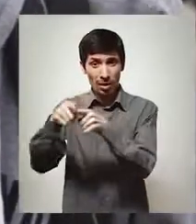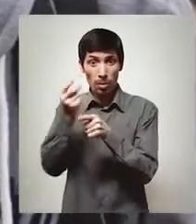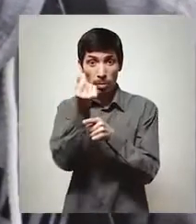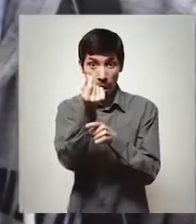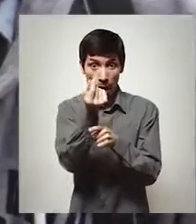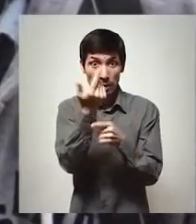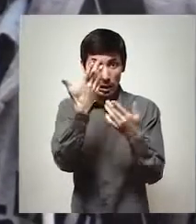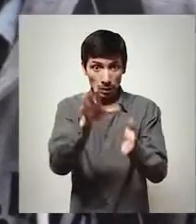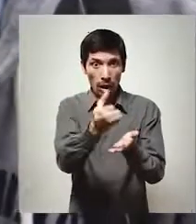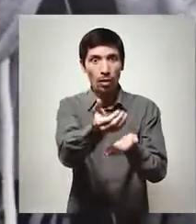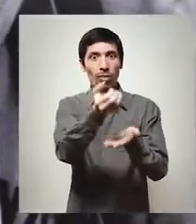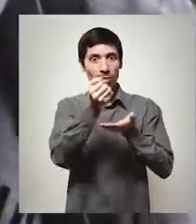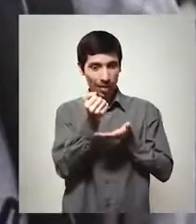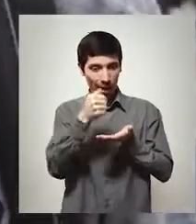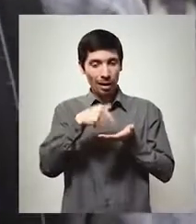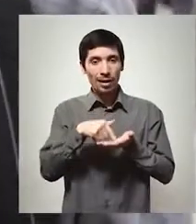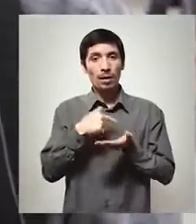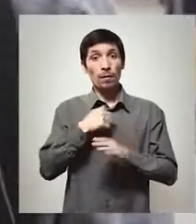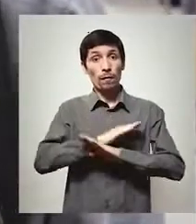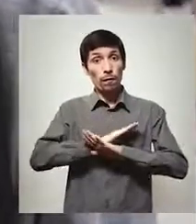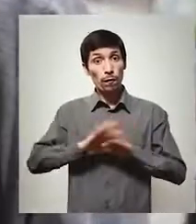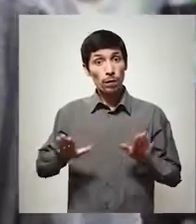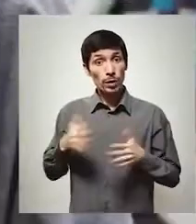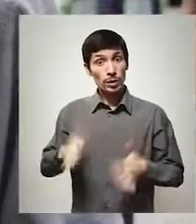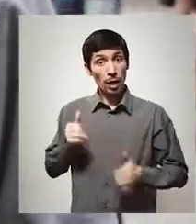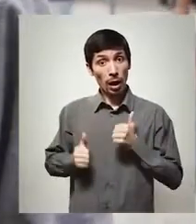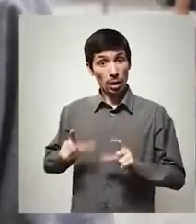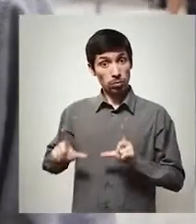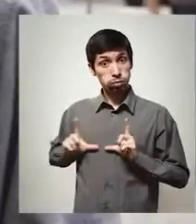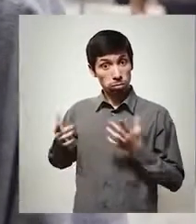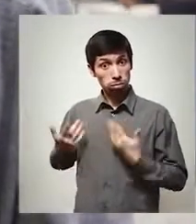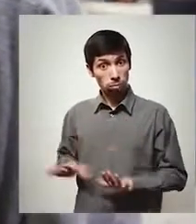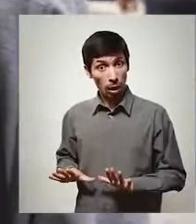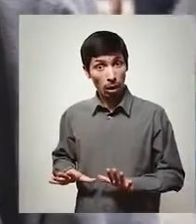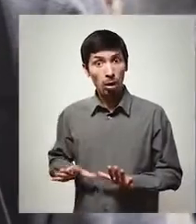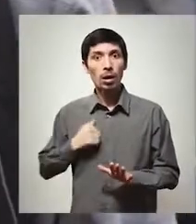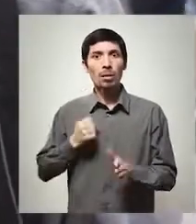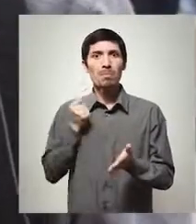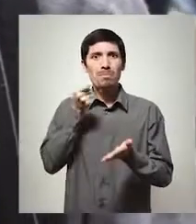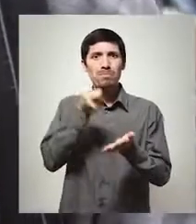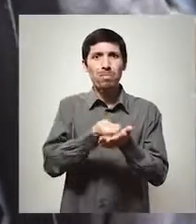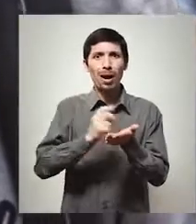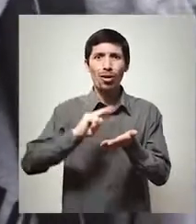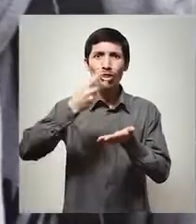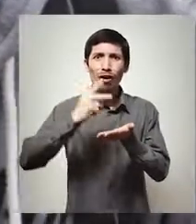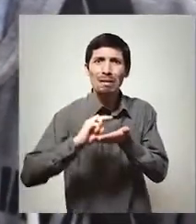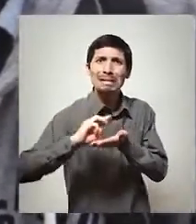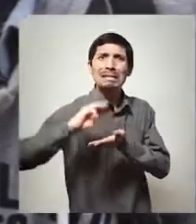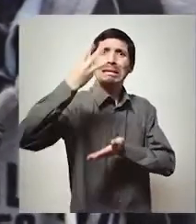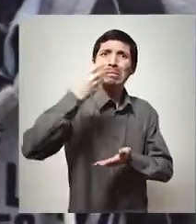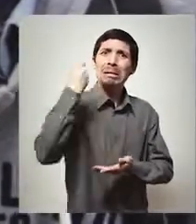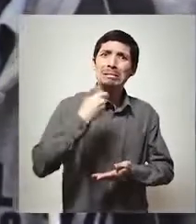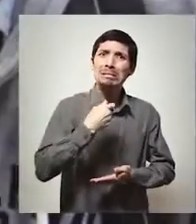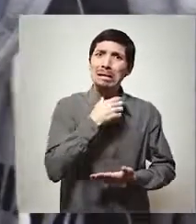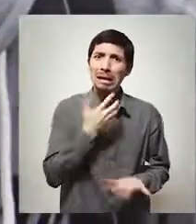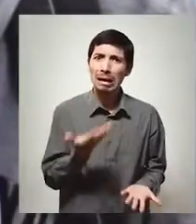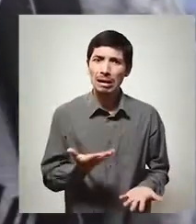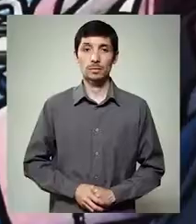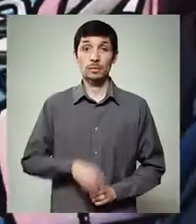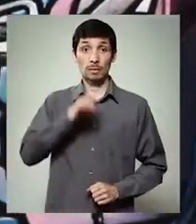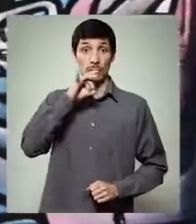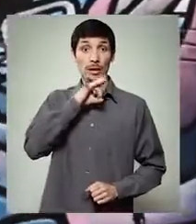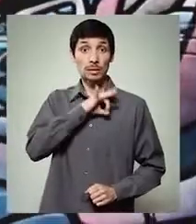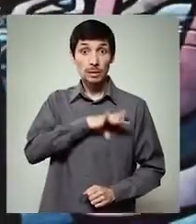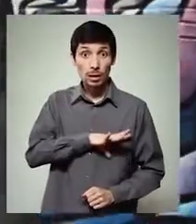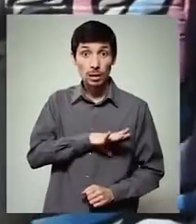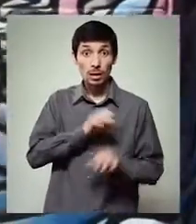crédito con una cierta cantidad de plata y después, cuando tengo que salir de mi carrera, pago el triple o el doble de lo que uno pide.